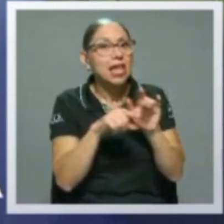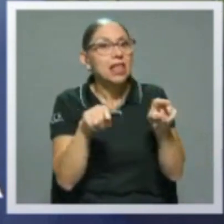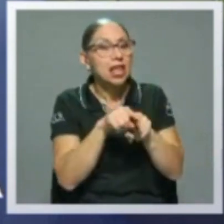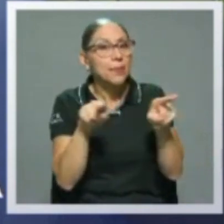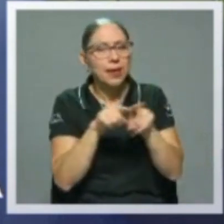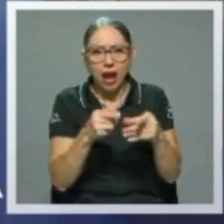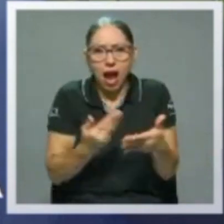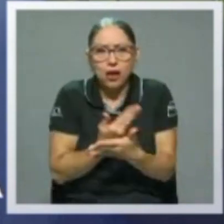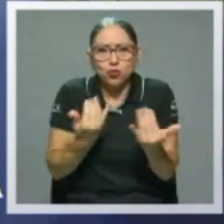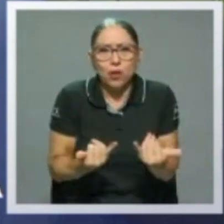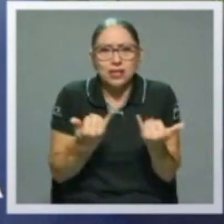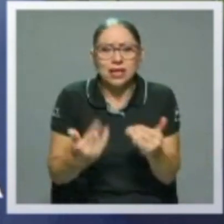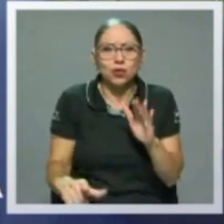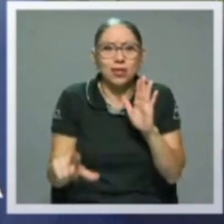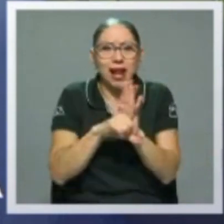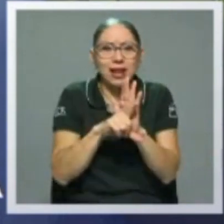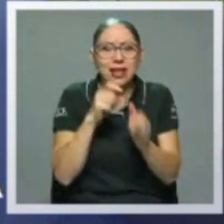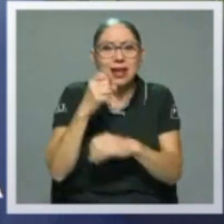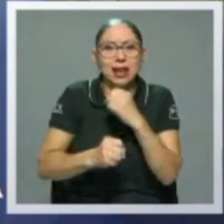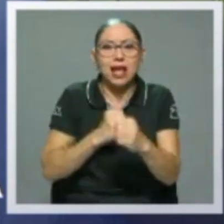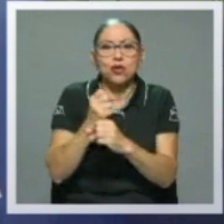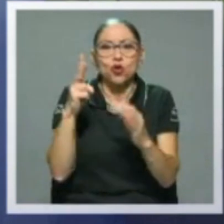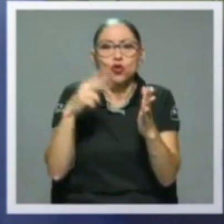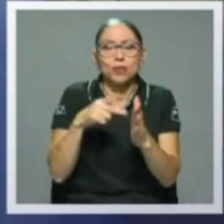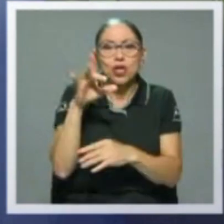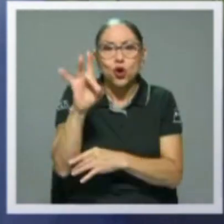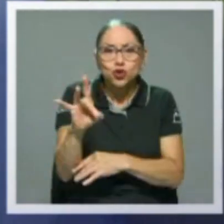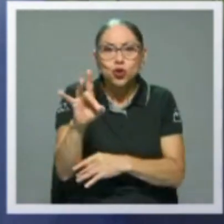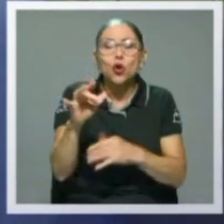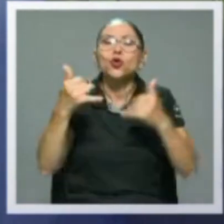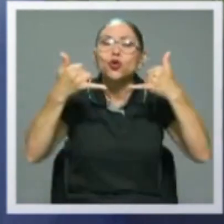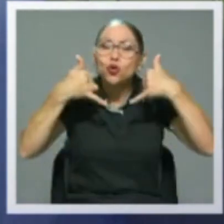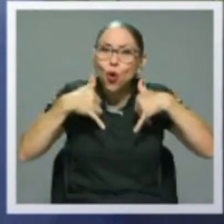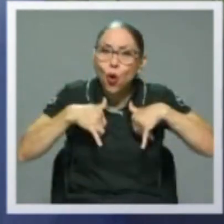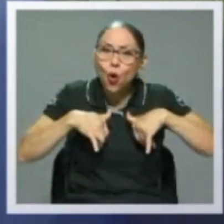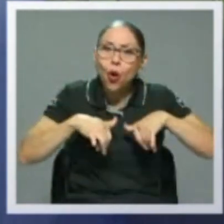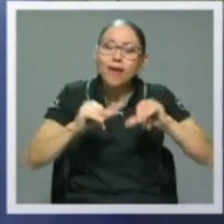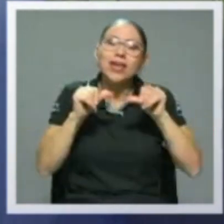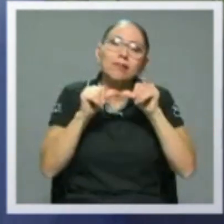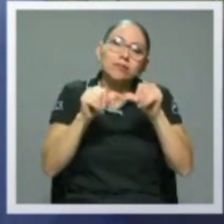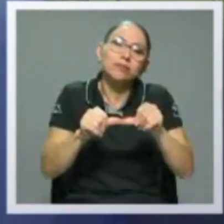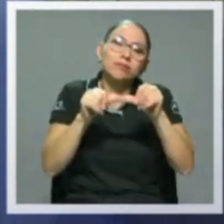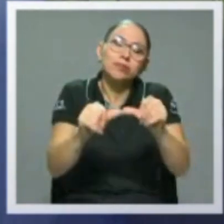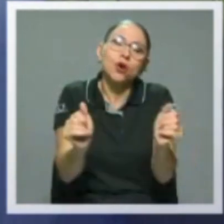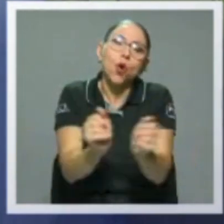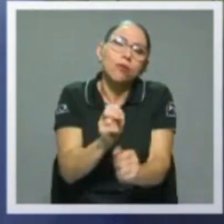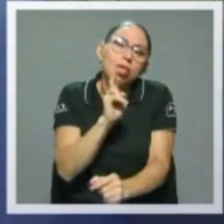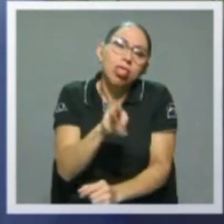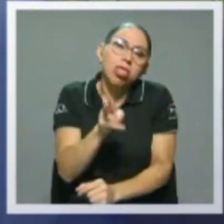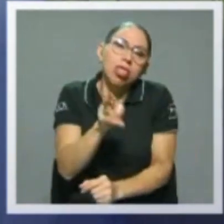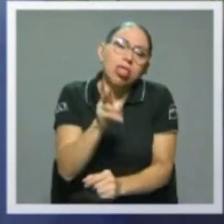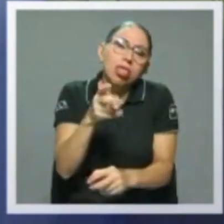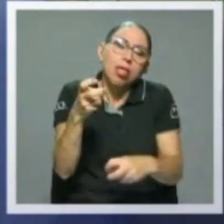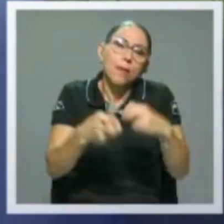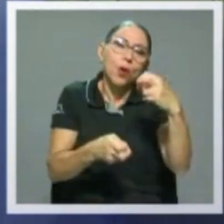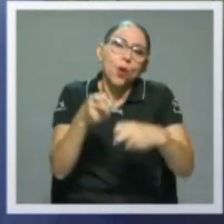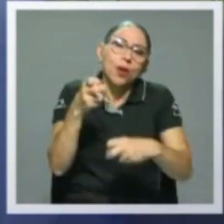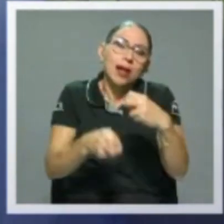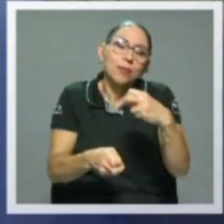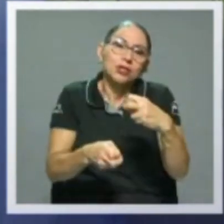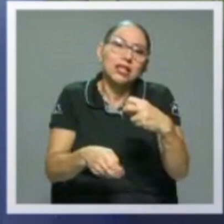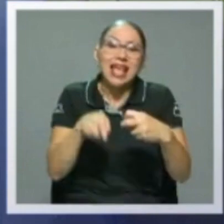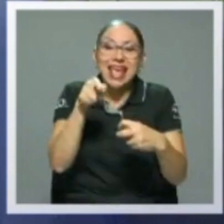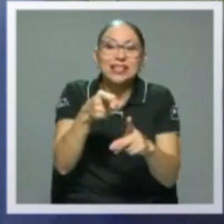en el año 2008, todavía mantuvo esos problemas. Y esos problemas vienen de dos principios